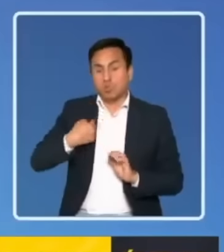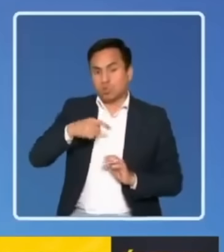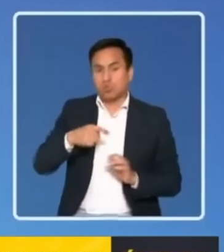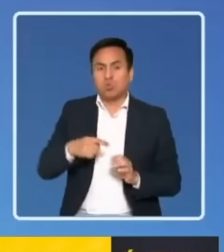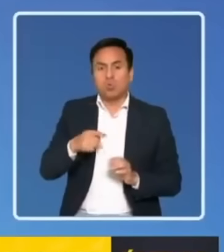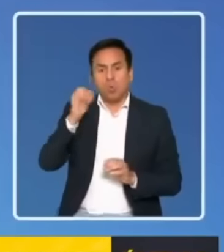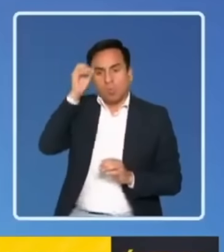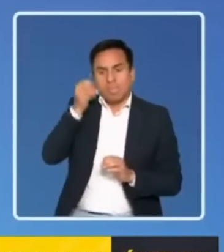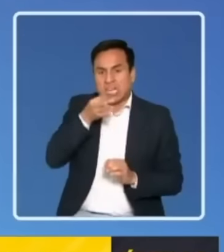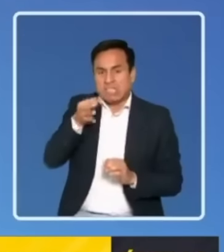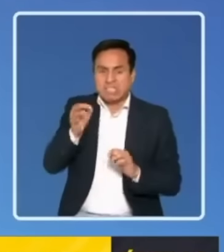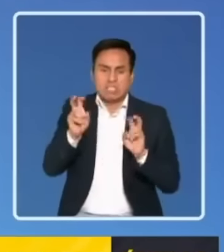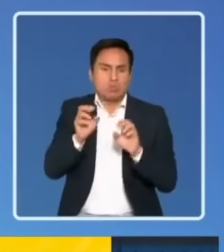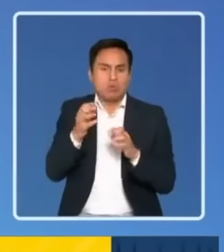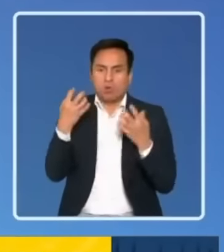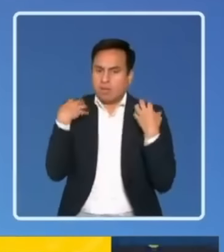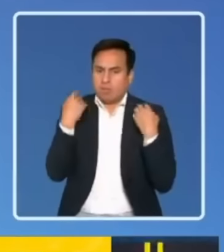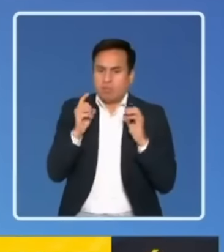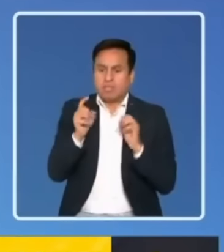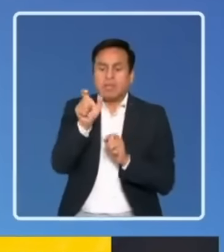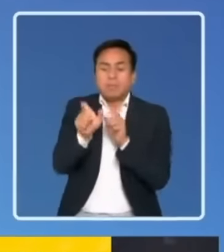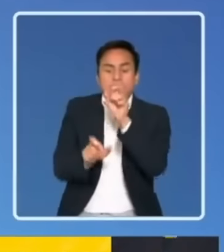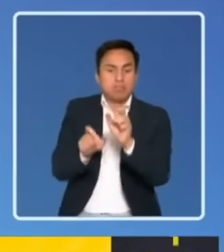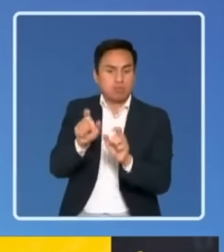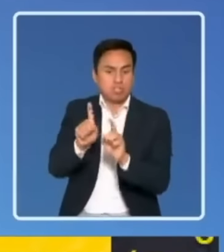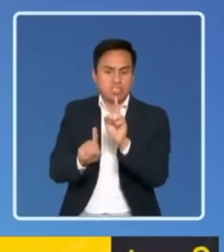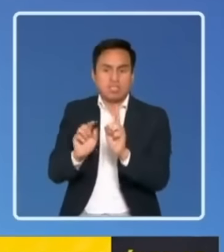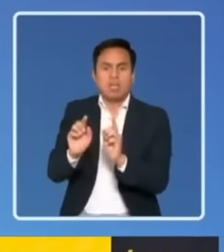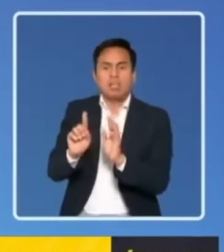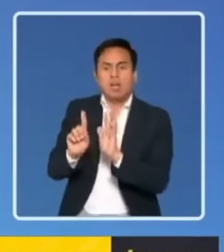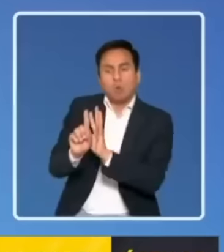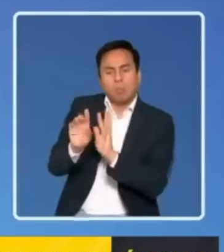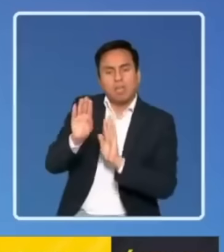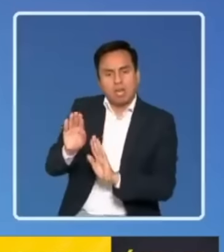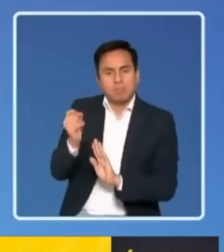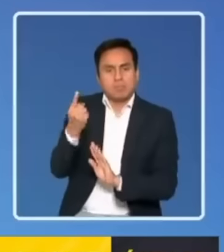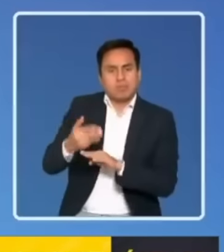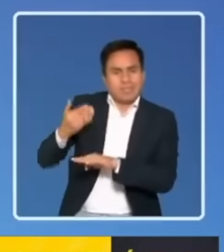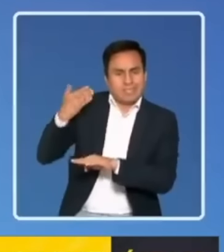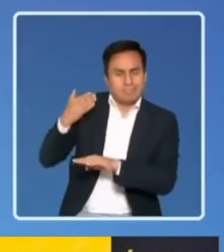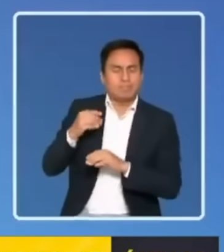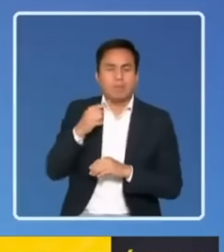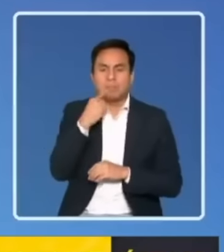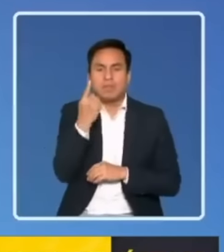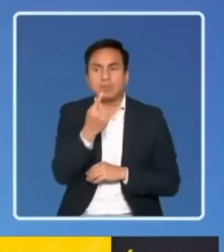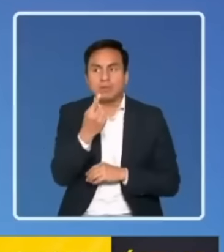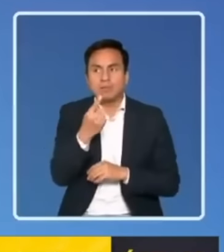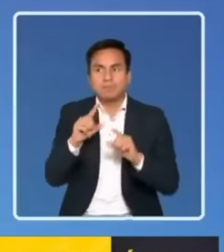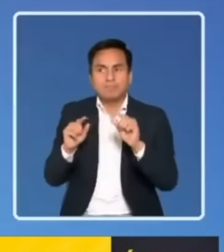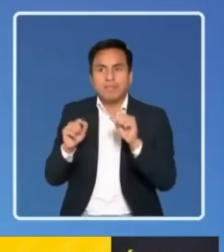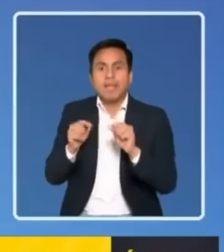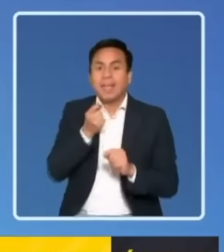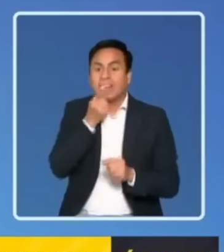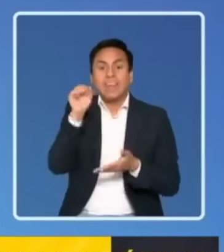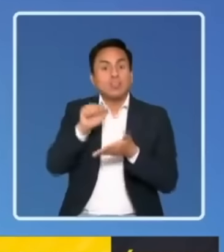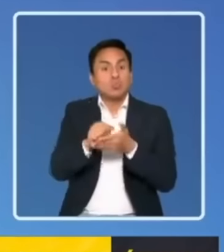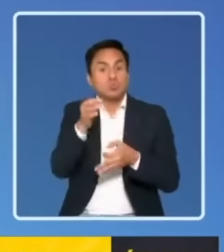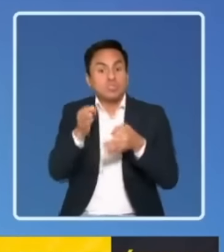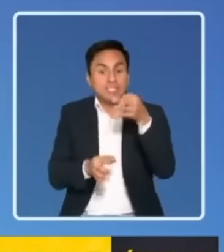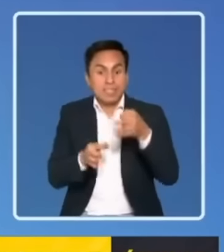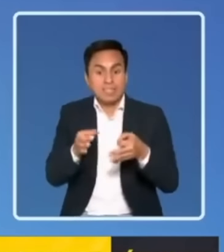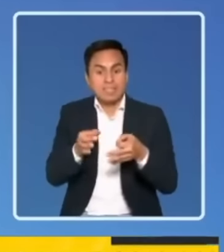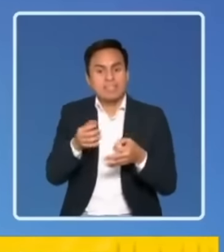juzgar a aquellas personas que la acompañaron en primera instancia. La pregunta va dirigida a... Y más que la denuncia la termina, las